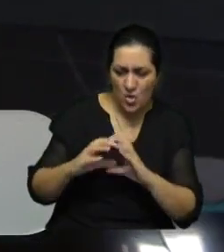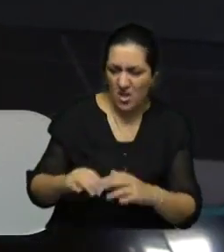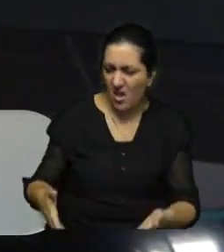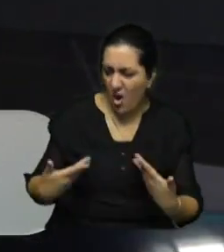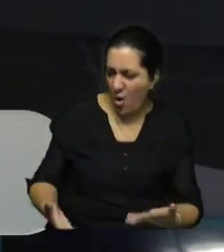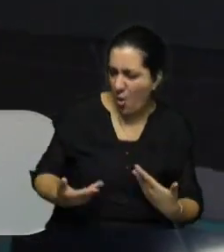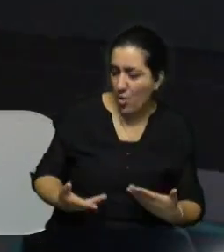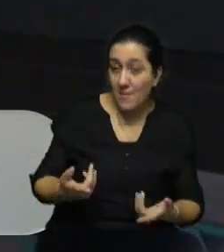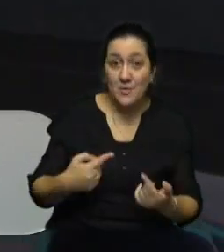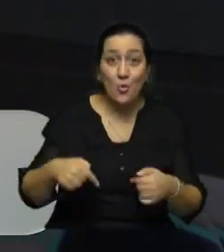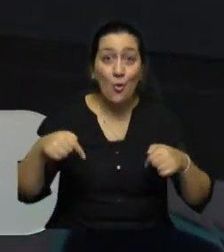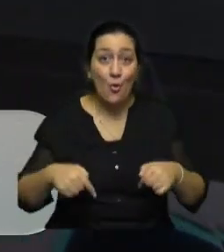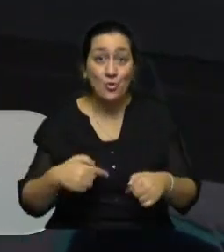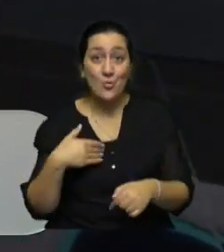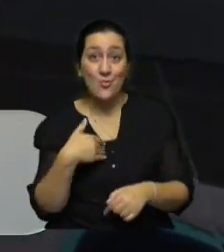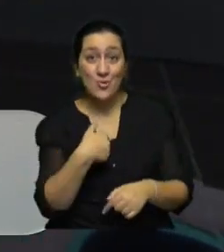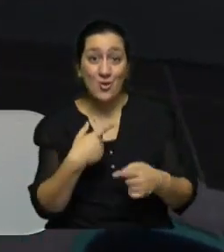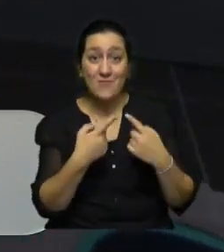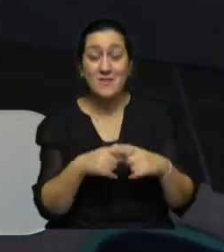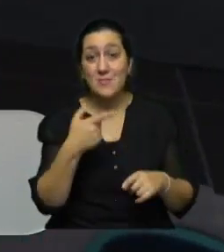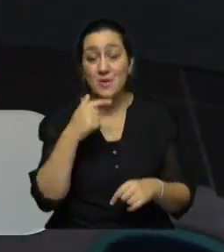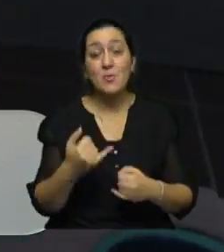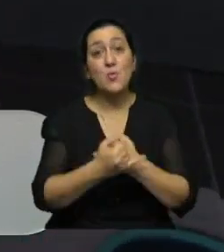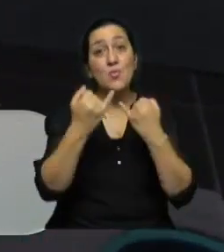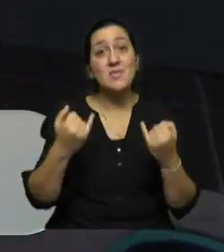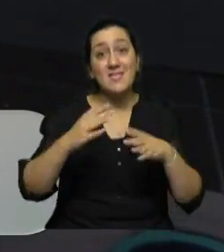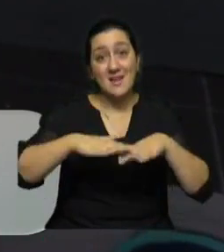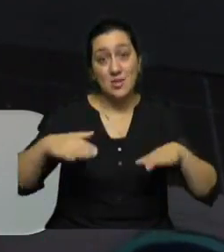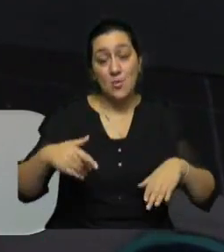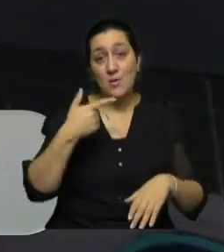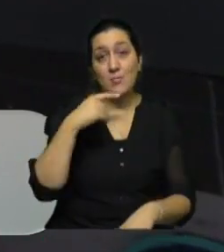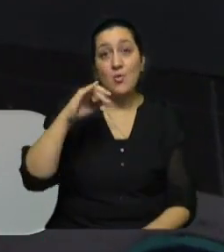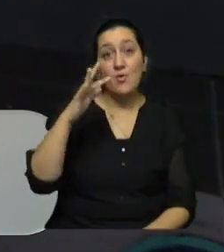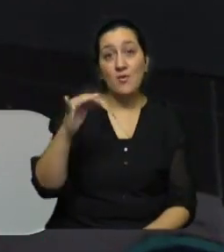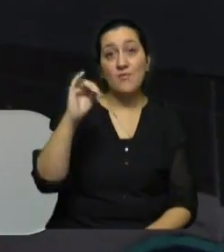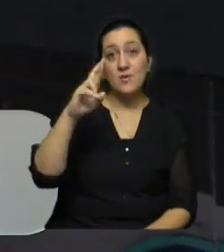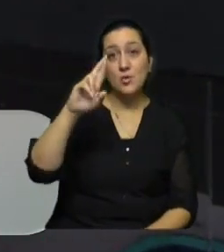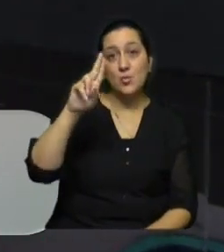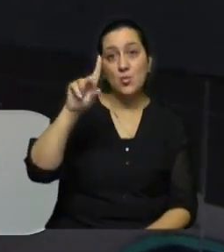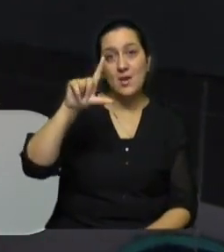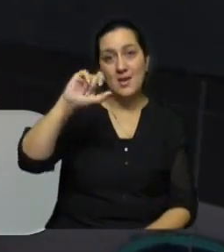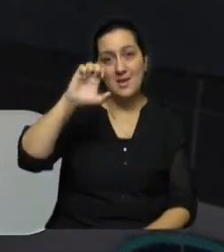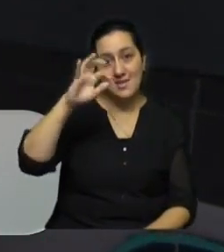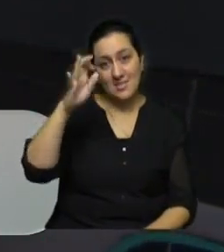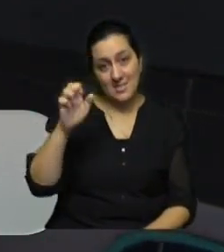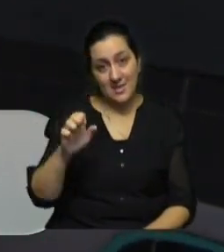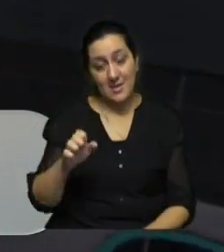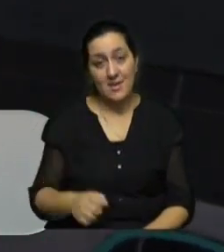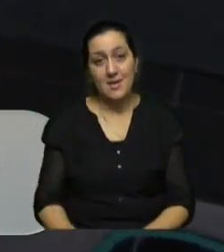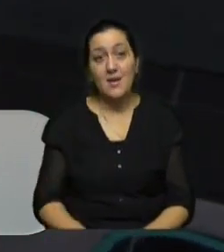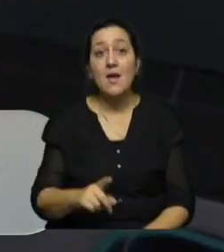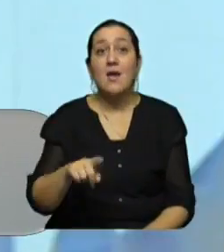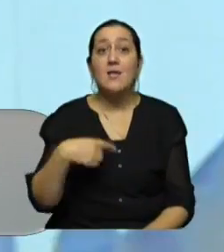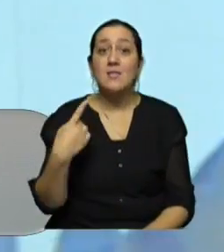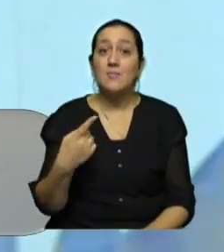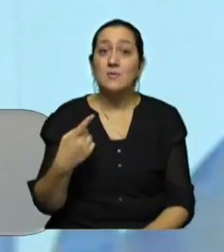embargo, hoy estoy cumpliendo otra función en un Día del Niño, como que pasó con Firulete, que empezó siendo un Día del Niño, resolver un Día del Niño, y después fue